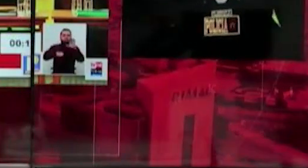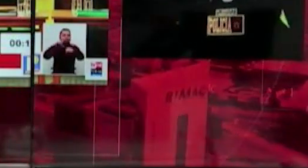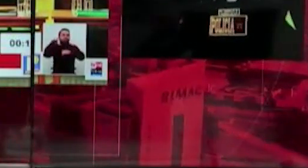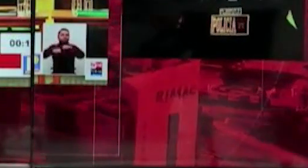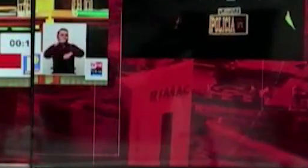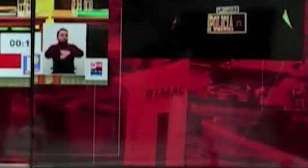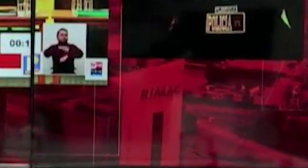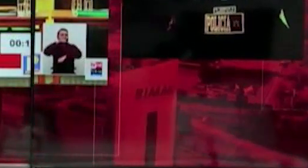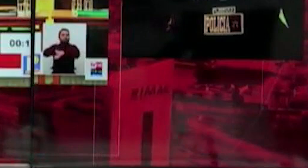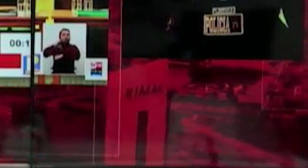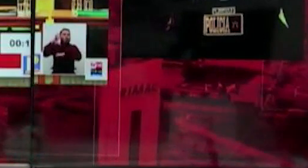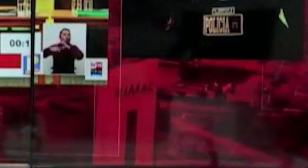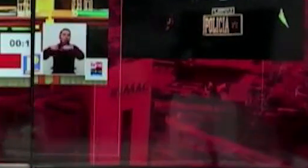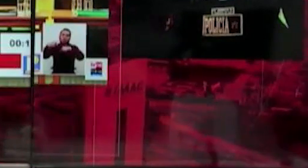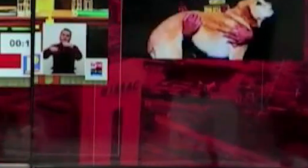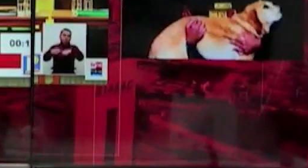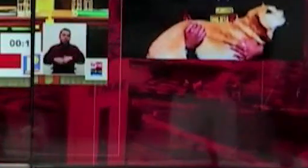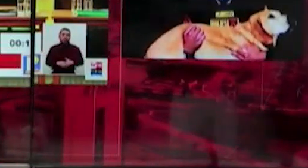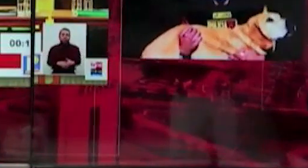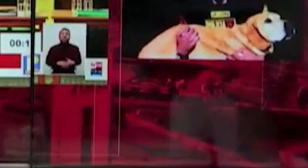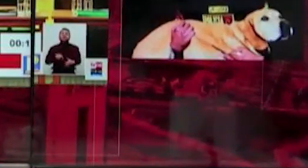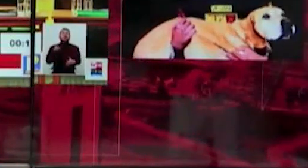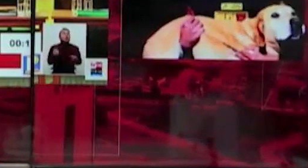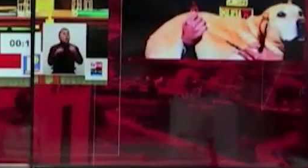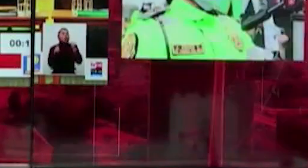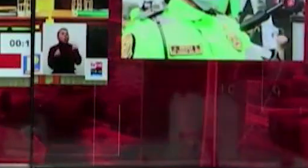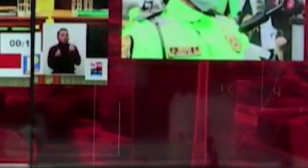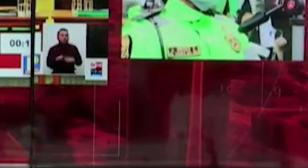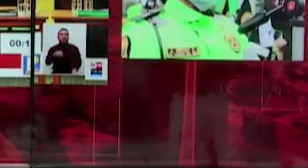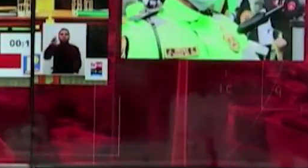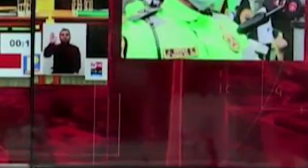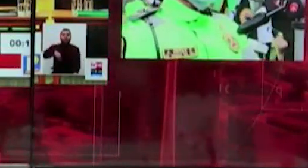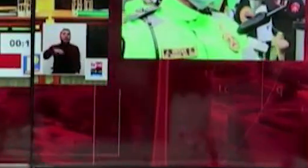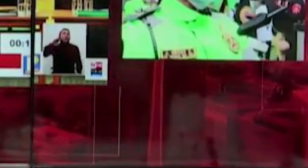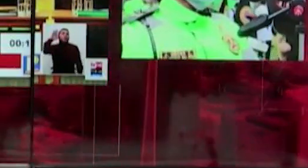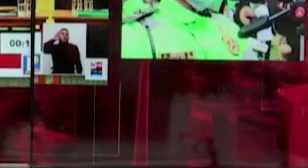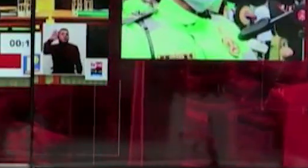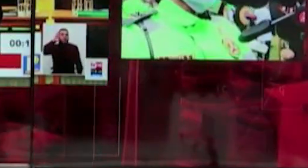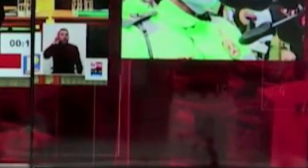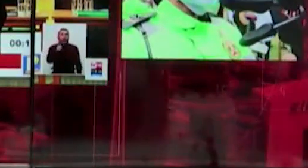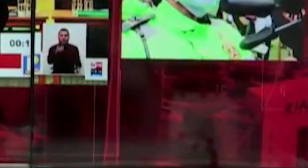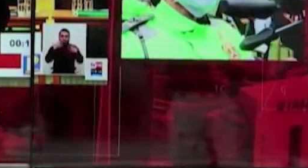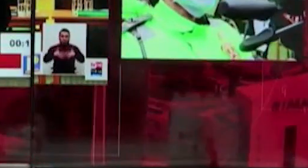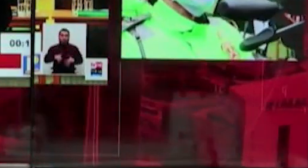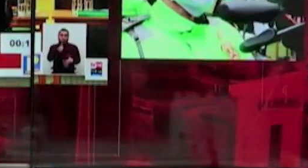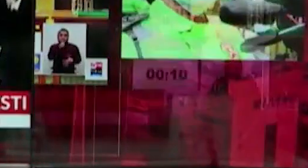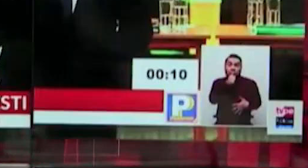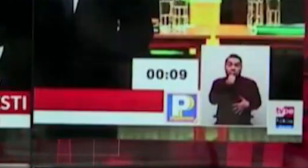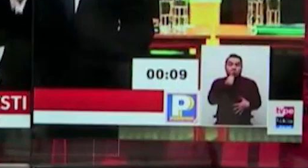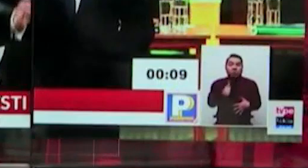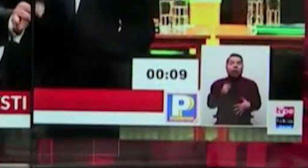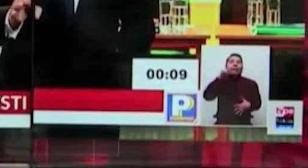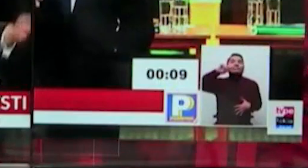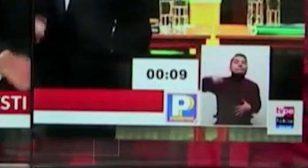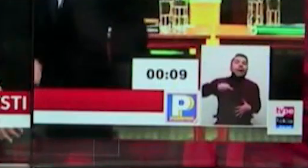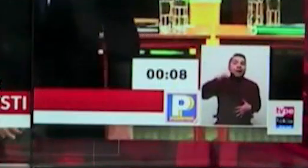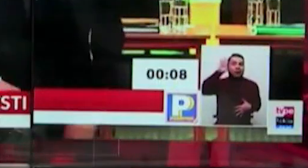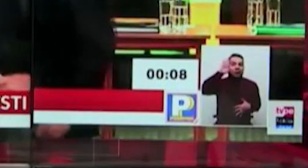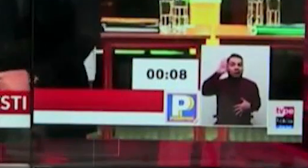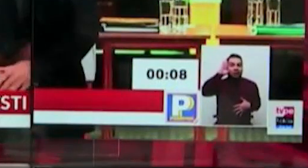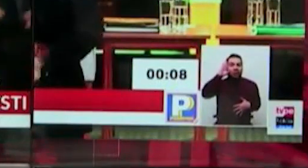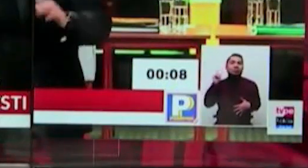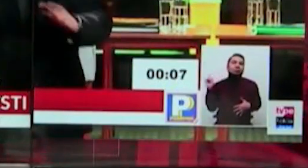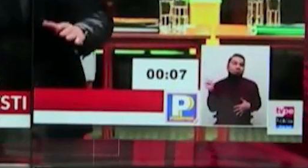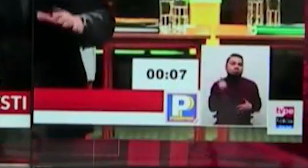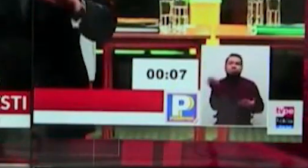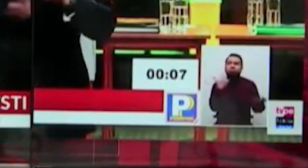está en riesgo de ser eliminada del puesto por una orden judicial, por una sentencia judicial? Quiero